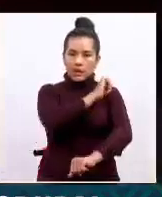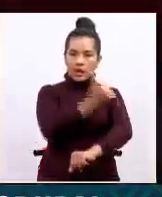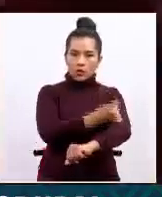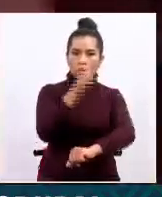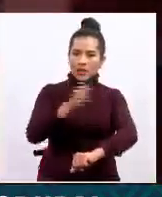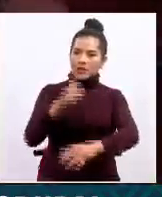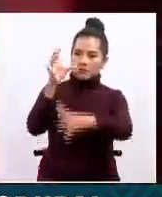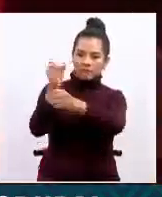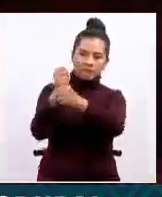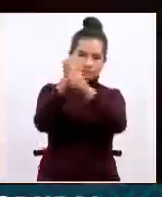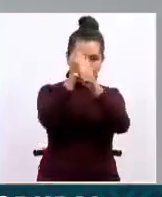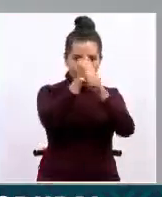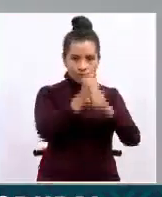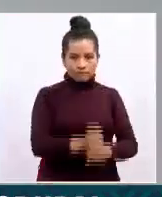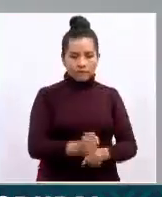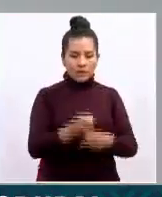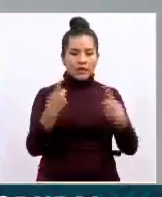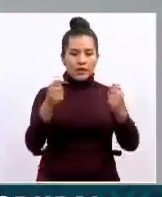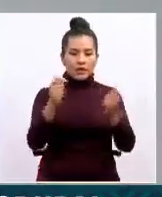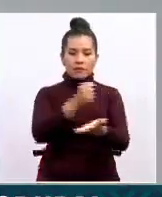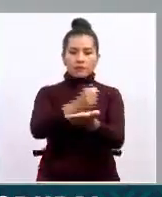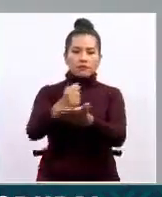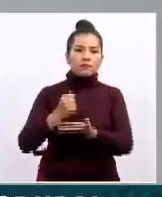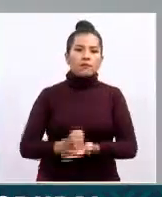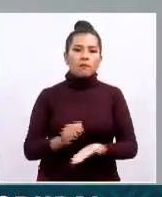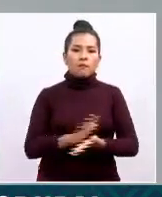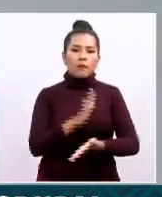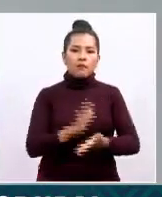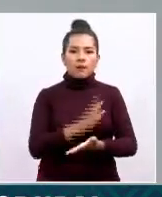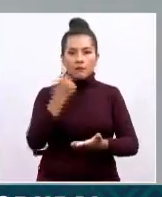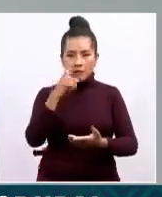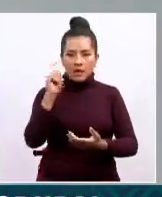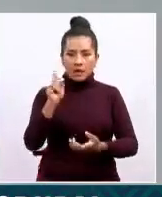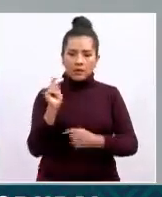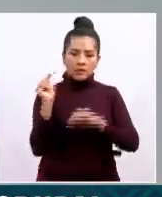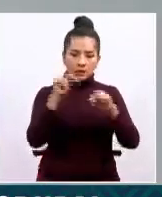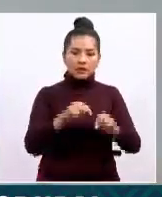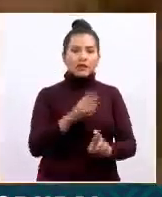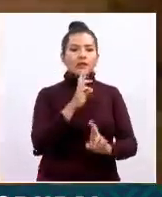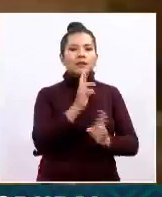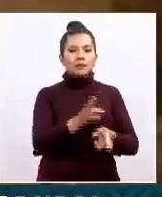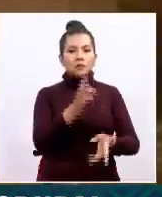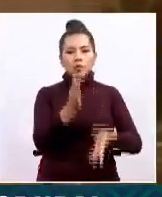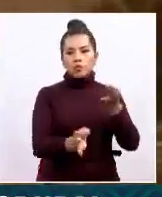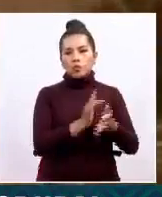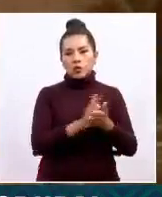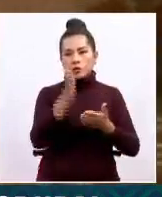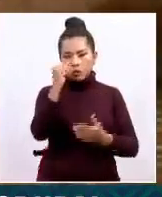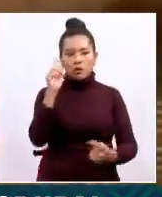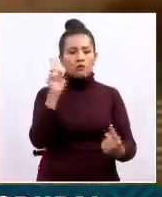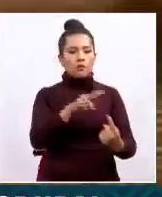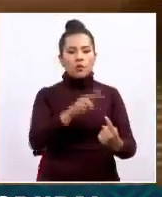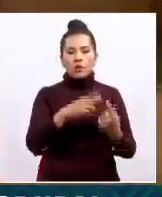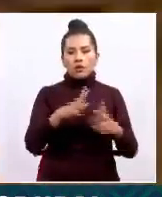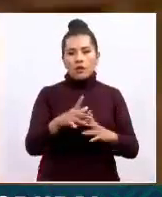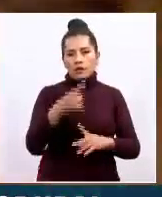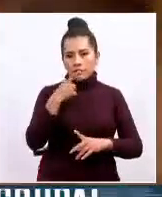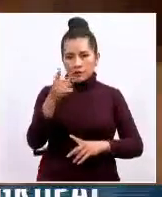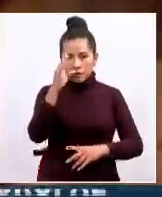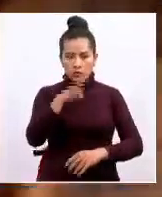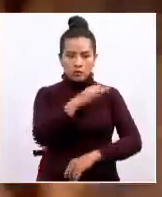que sean quienes puedan tramitar, si correspondiese, el traslado para que responda por el delito cometido, indicó